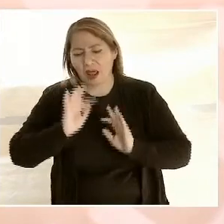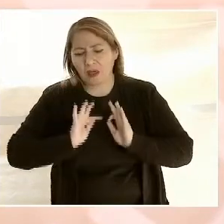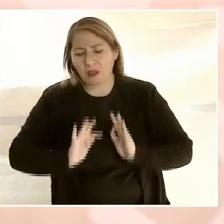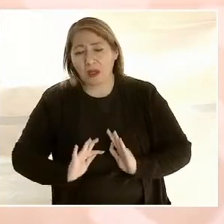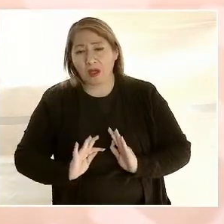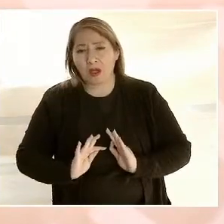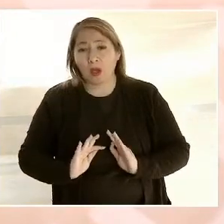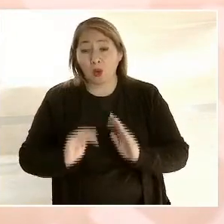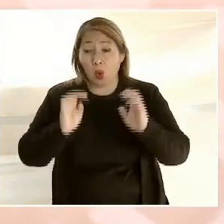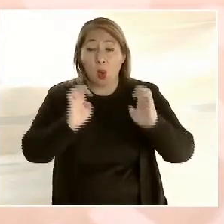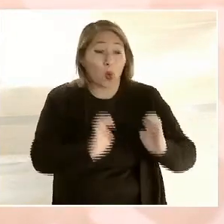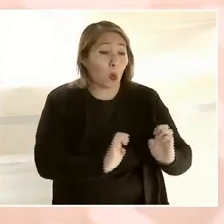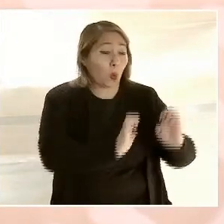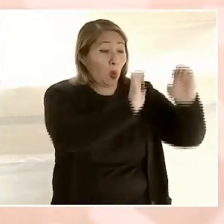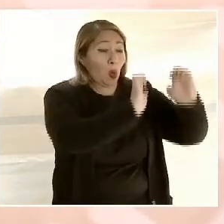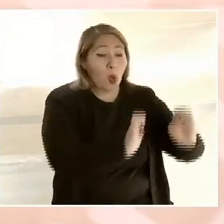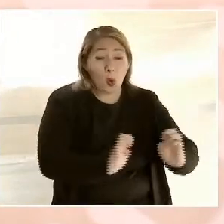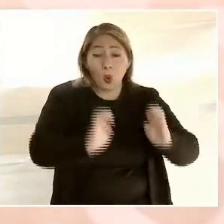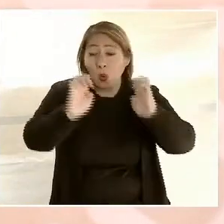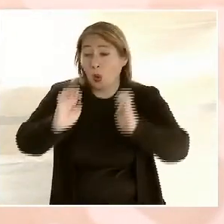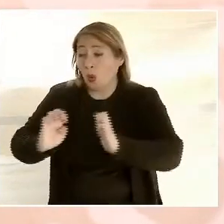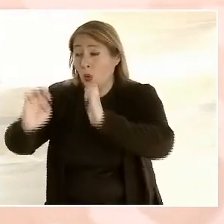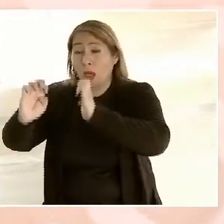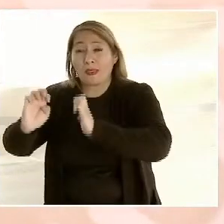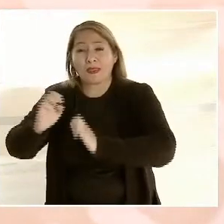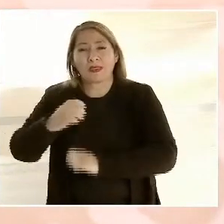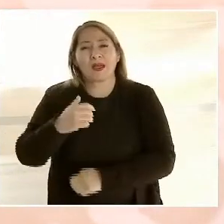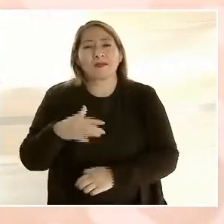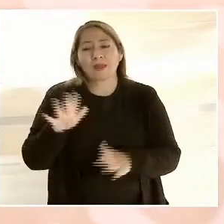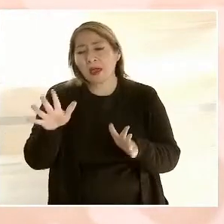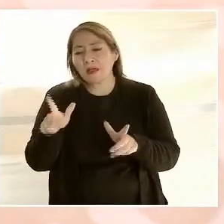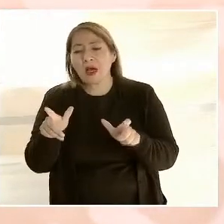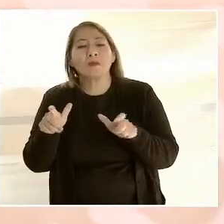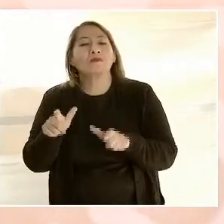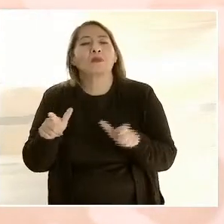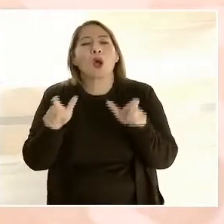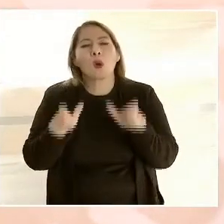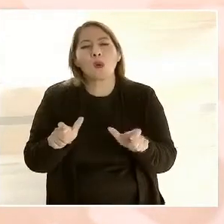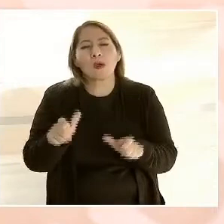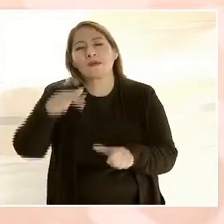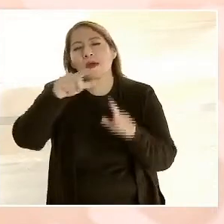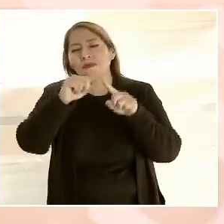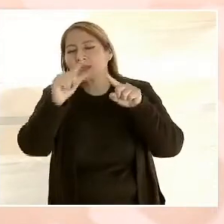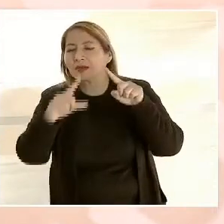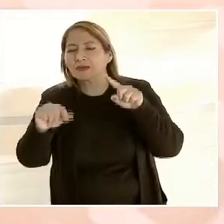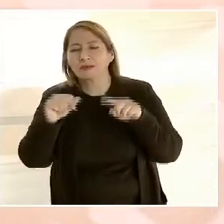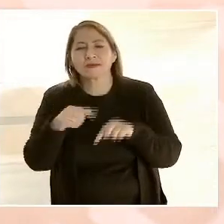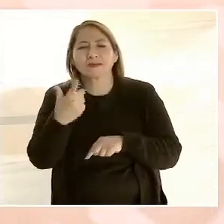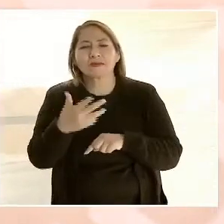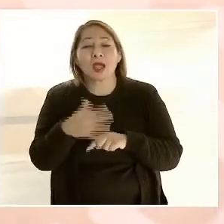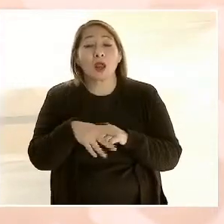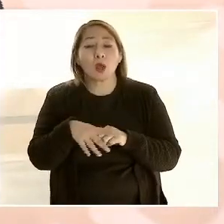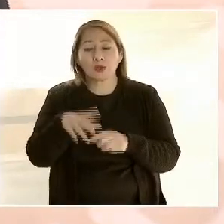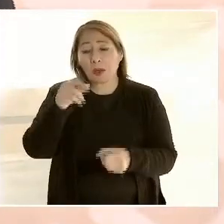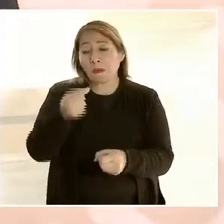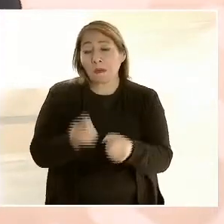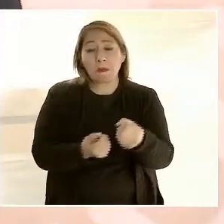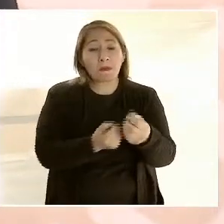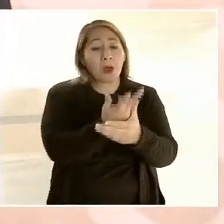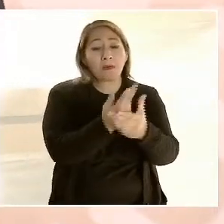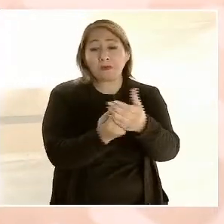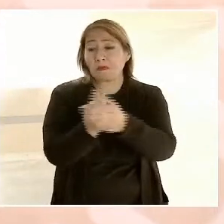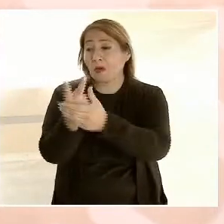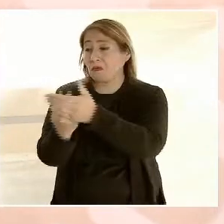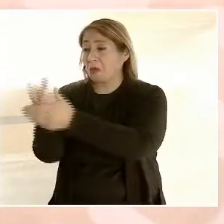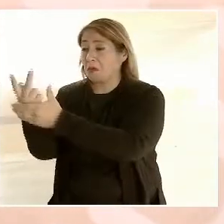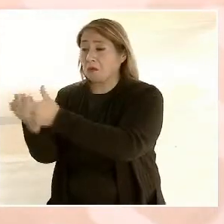los cuarteles de la Guardia Nacional, los viveros para las plantas del